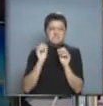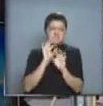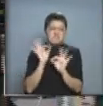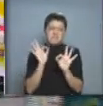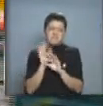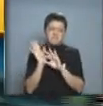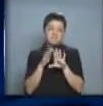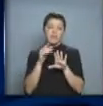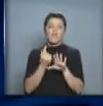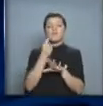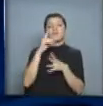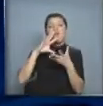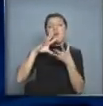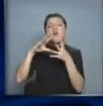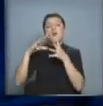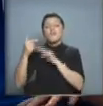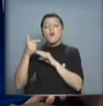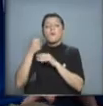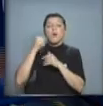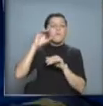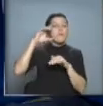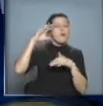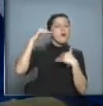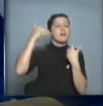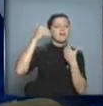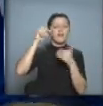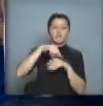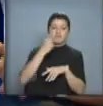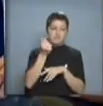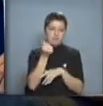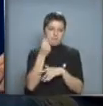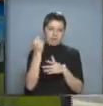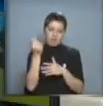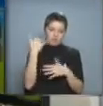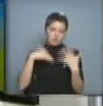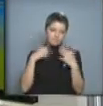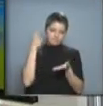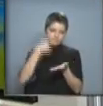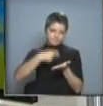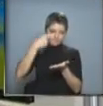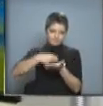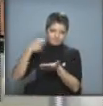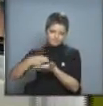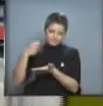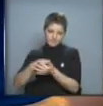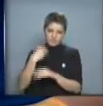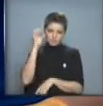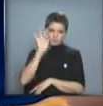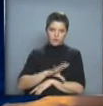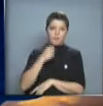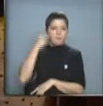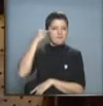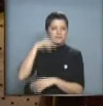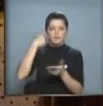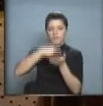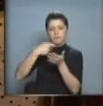Es algo más para conmemorar o recordar a alguien, para gastar plata. Lo ves, pero por un lado casarte económico. Sin hacer una fiesta. Y nada más y para gastar plata. ¿A